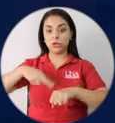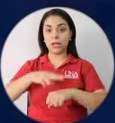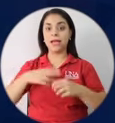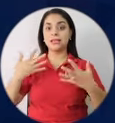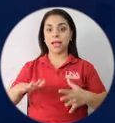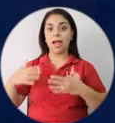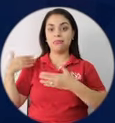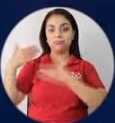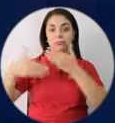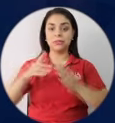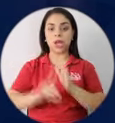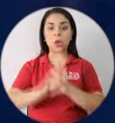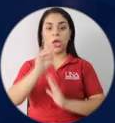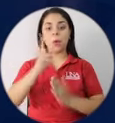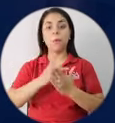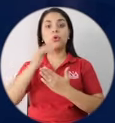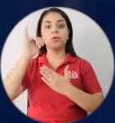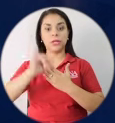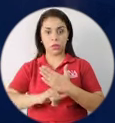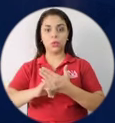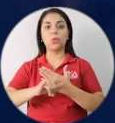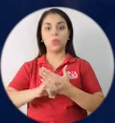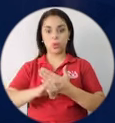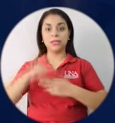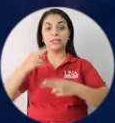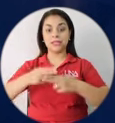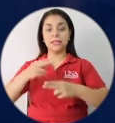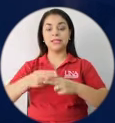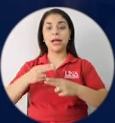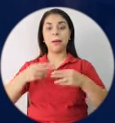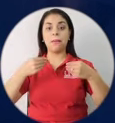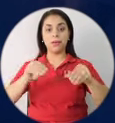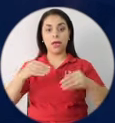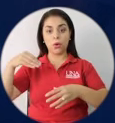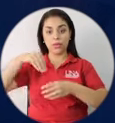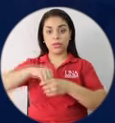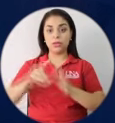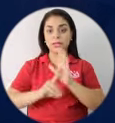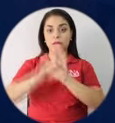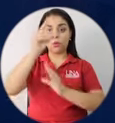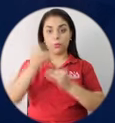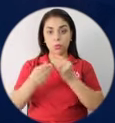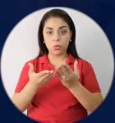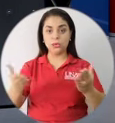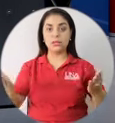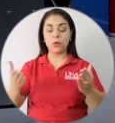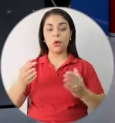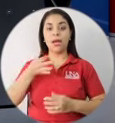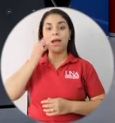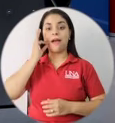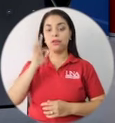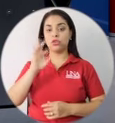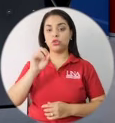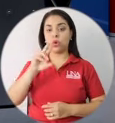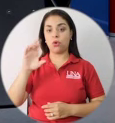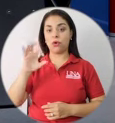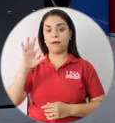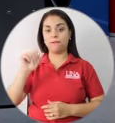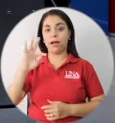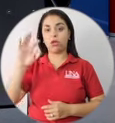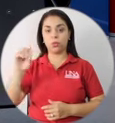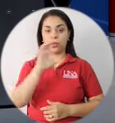Nacional pues, también ha venido desarrollando un proyecto denominado Mercado Interno y Desarrollo Productivo, caso del café torrefacto